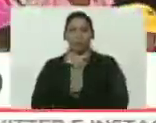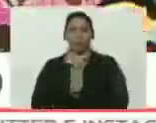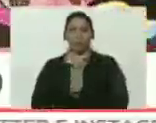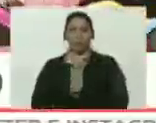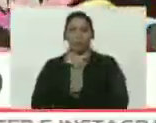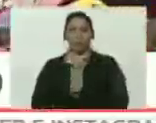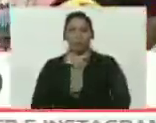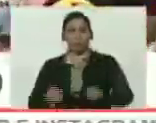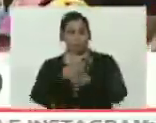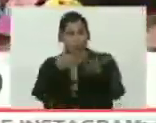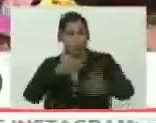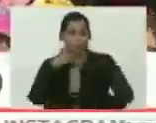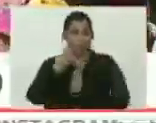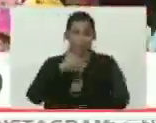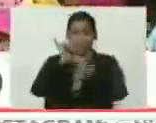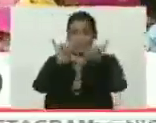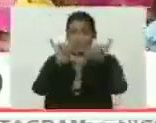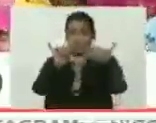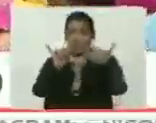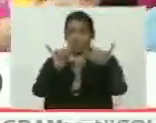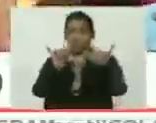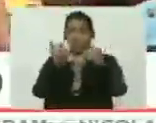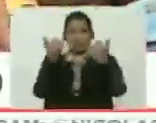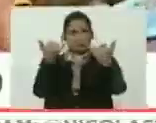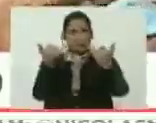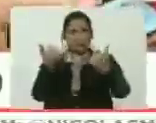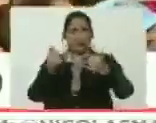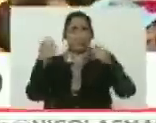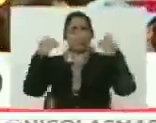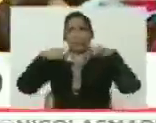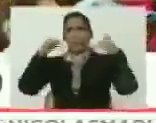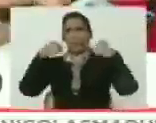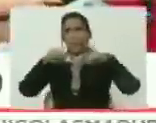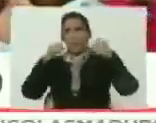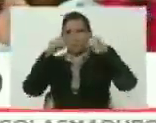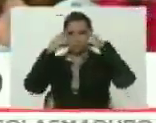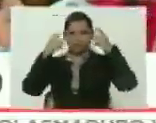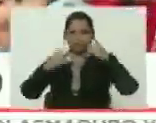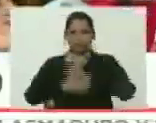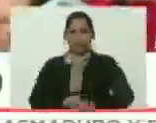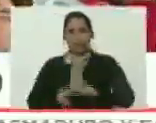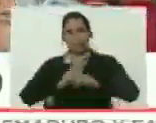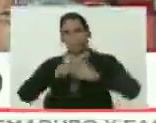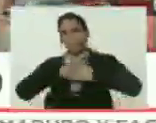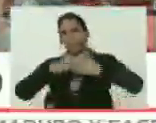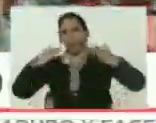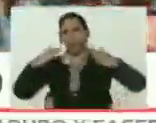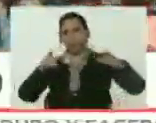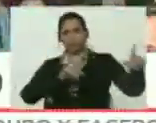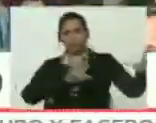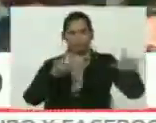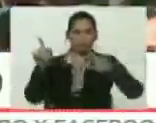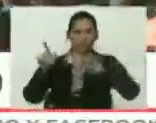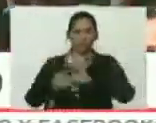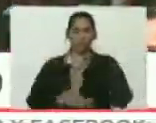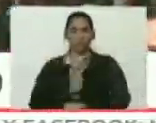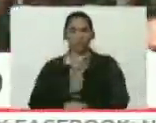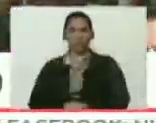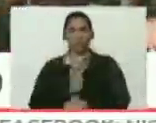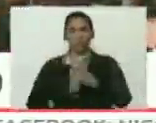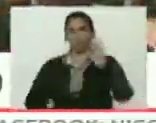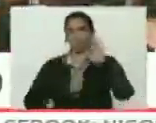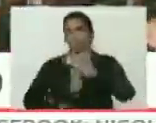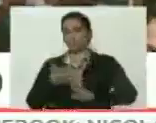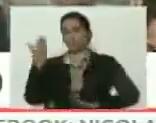Y esta juventud ya está preparada, presta y lista para irse